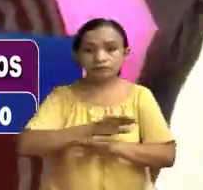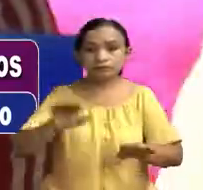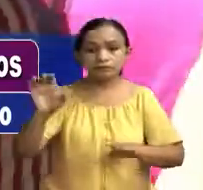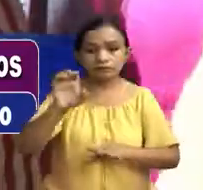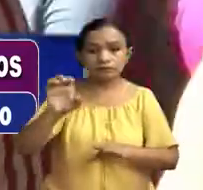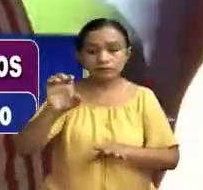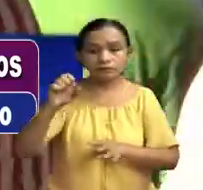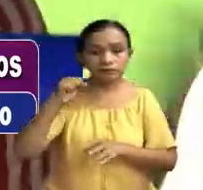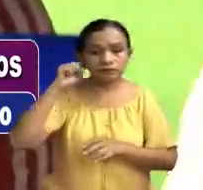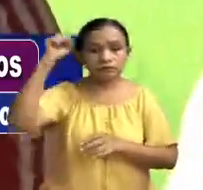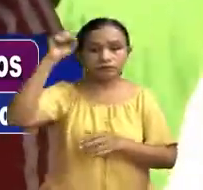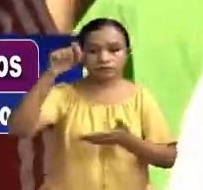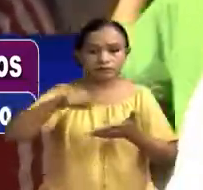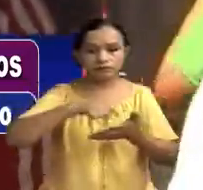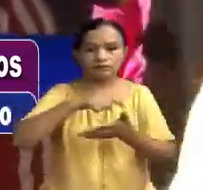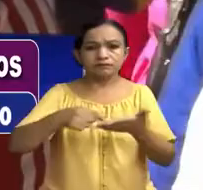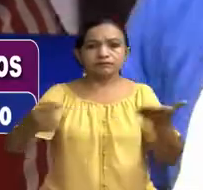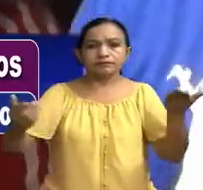ganó las elecciones, o sea que,